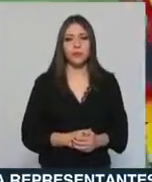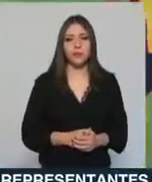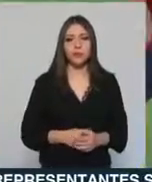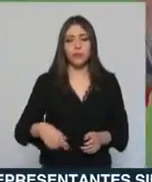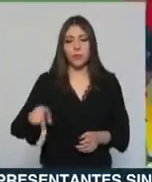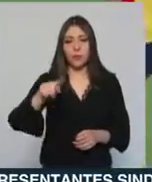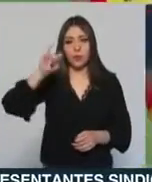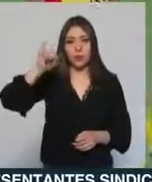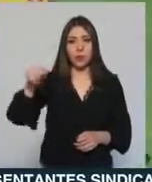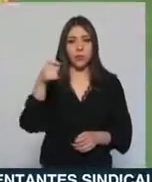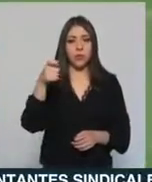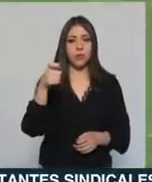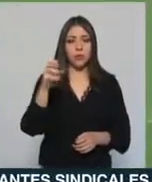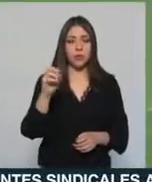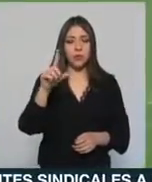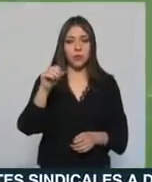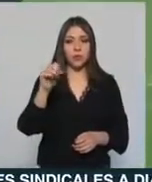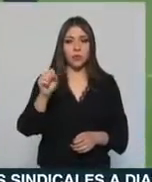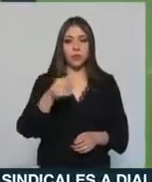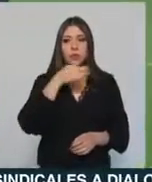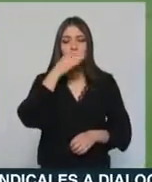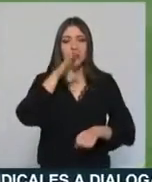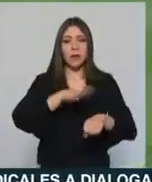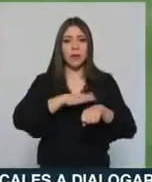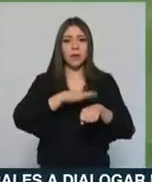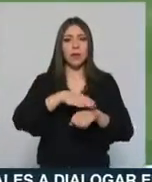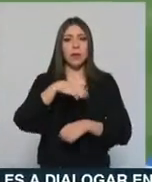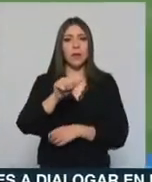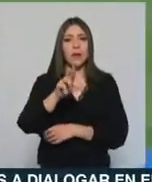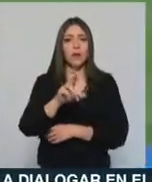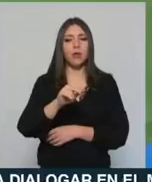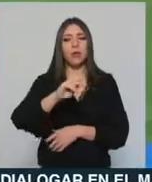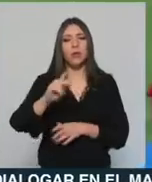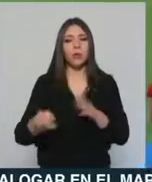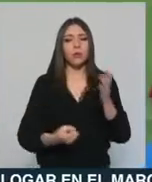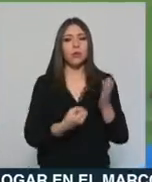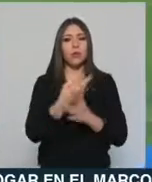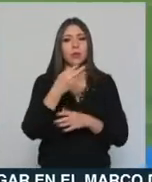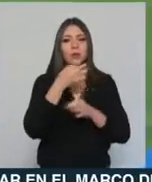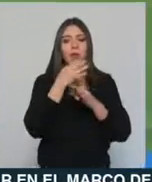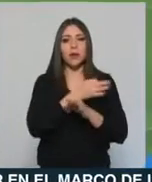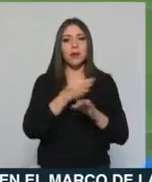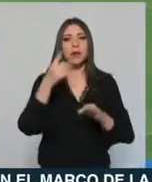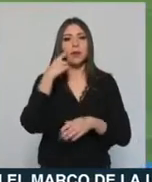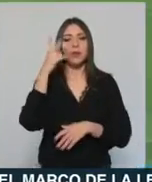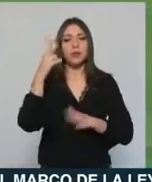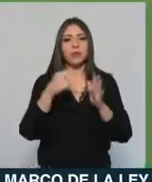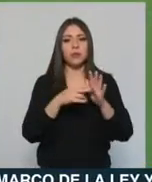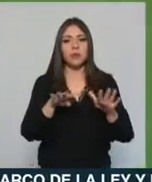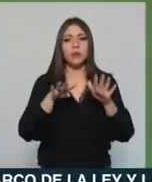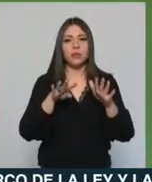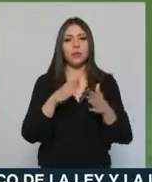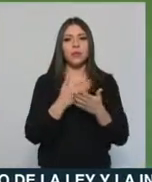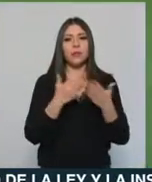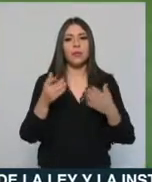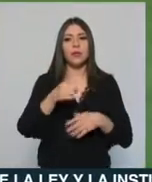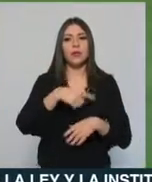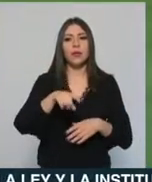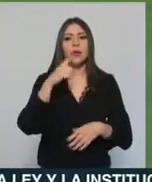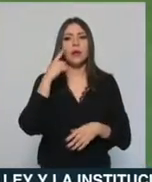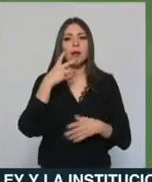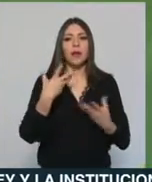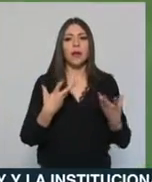Tijuana anunciaron el fichaje del delantero Mauro Lainez como nuevo refuerzo para el torneo Apertura 2019. Ahora, el exdelantero de Lobos WAP